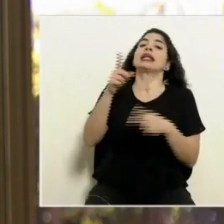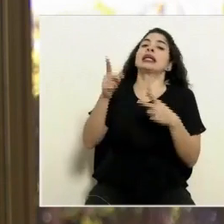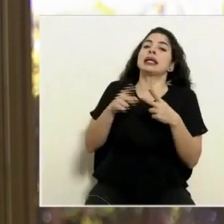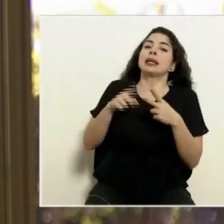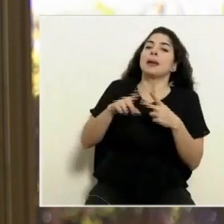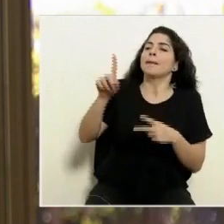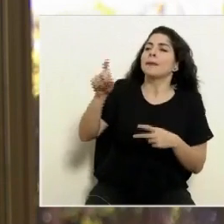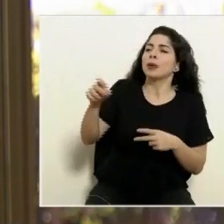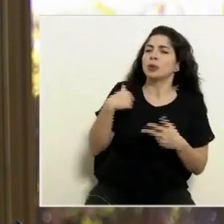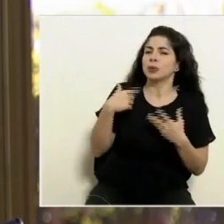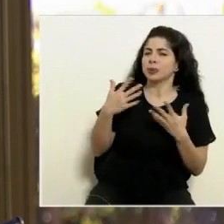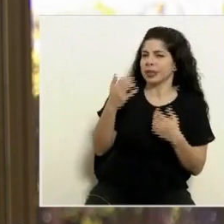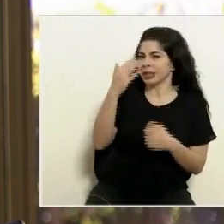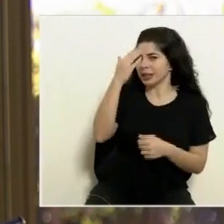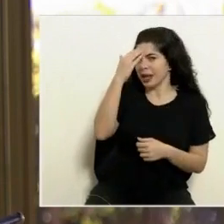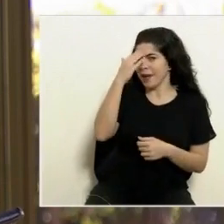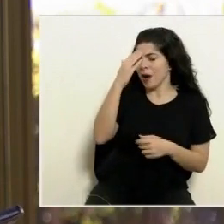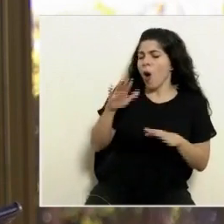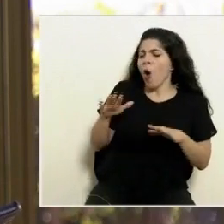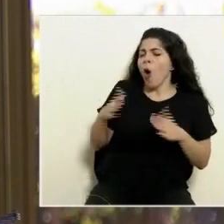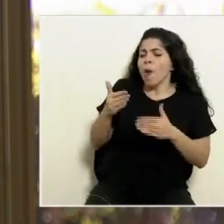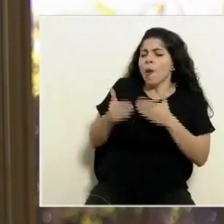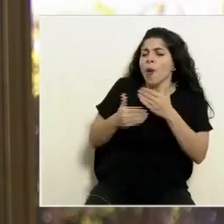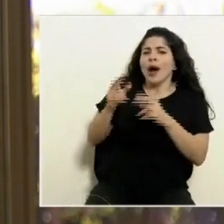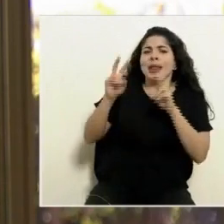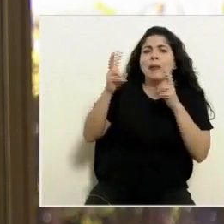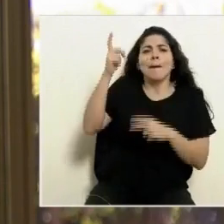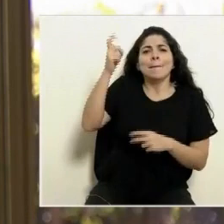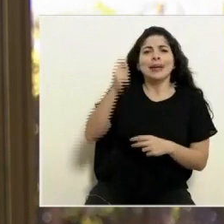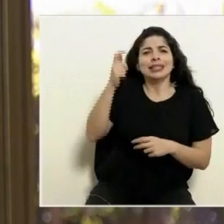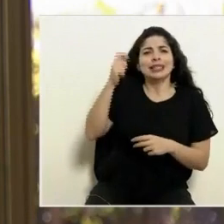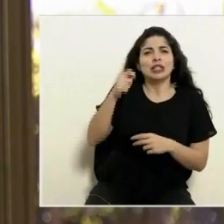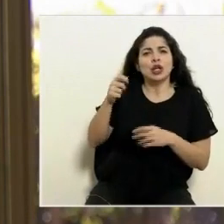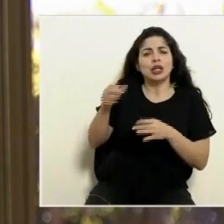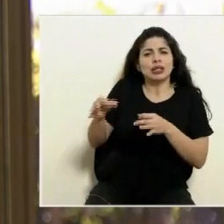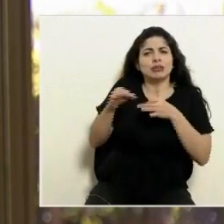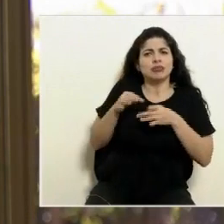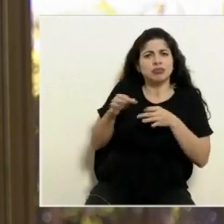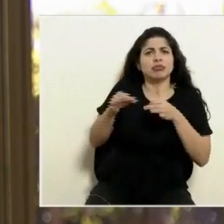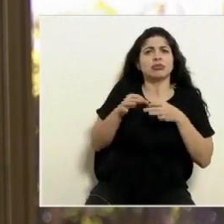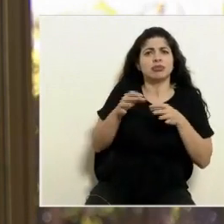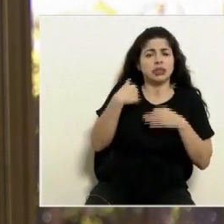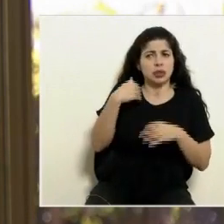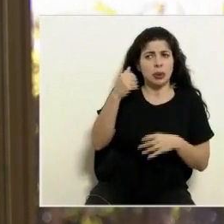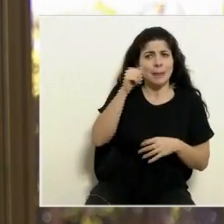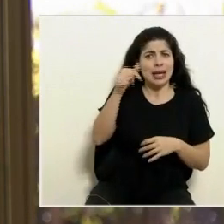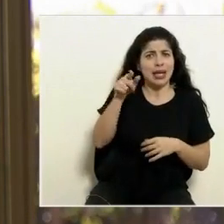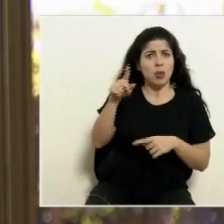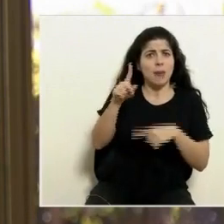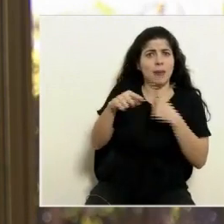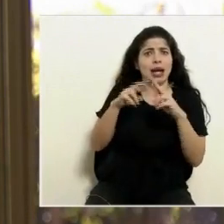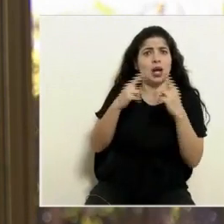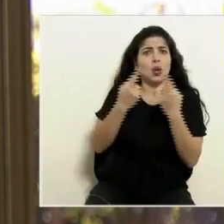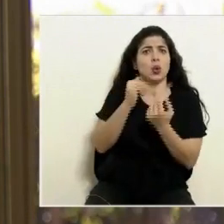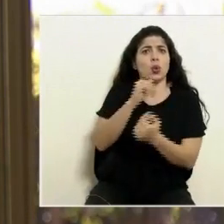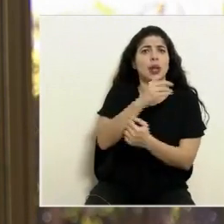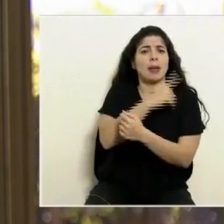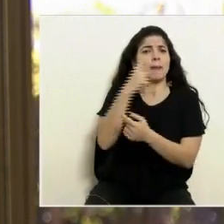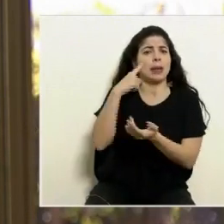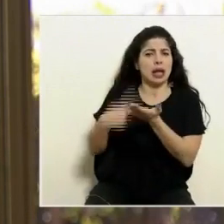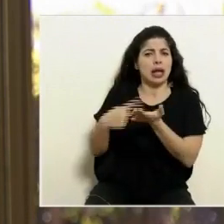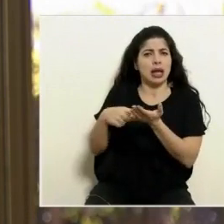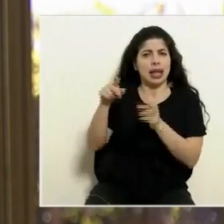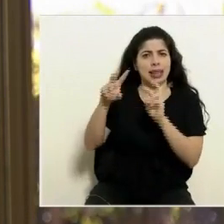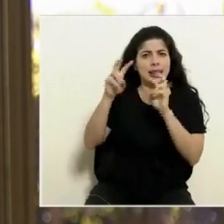consultarle, quería saber cómo va el tema de las pensiones anticipadas. Tenemos entendido que mañana ustedes se van a reunir en la Junta Directiva para hablar de ese